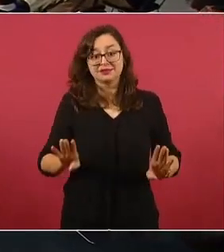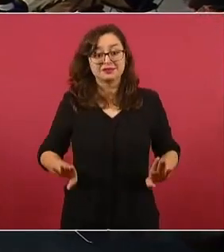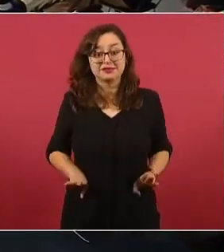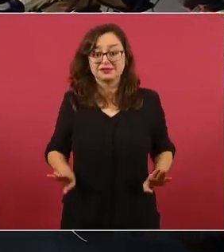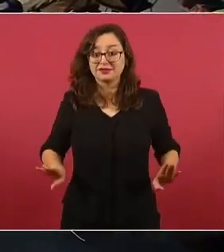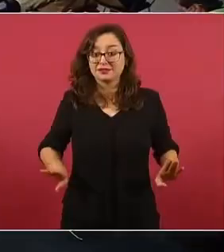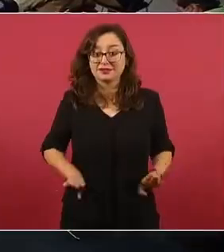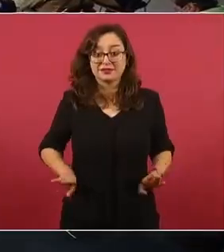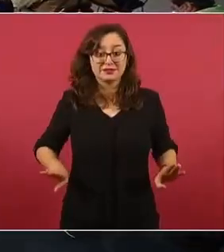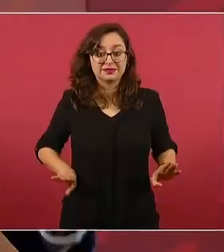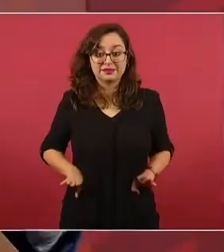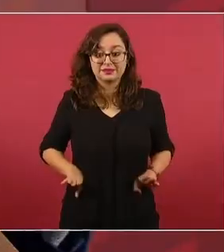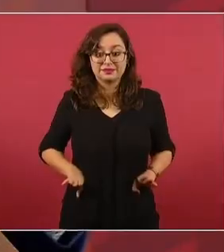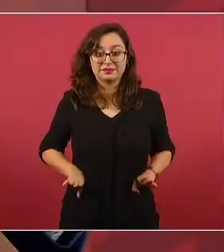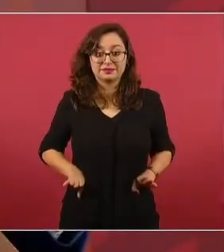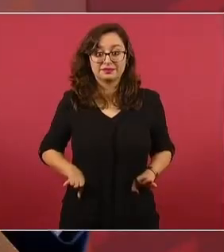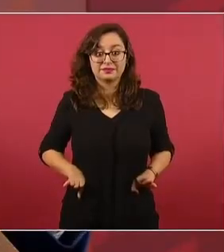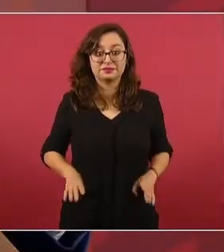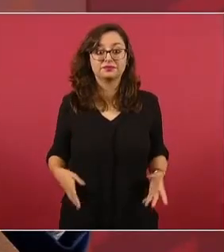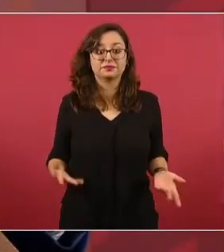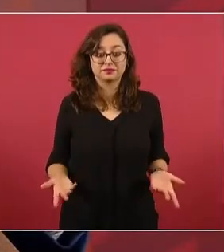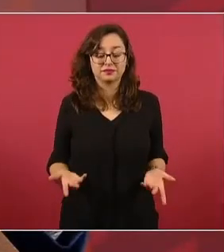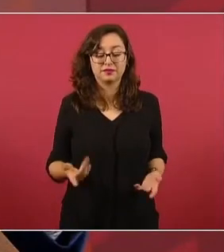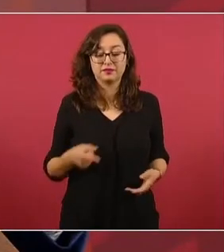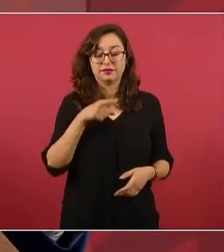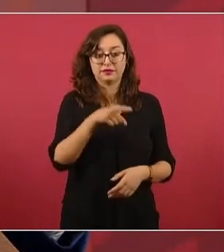sobre todo después del general Cárdenas.